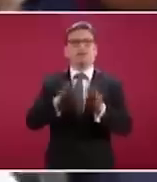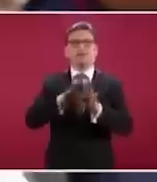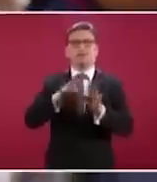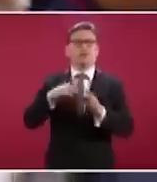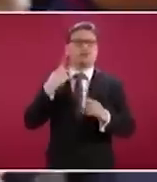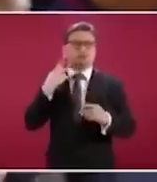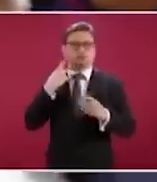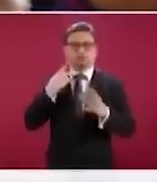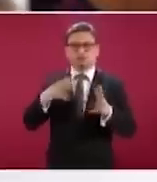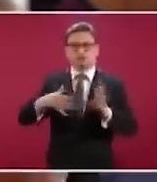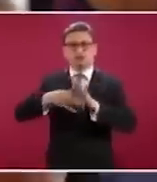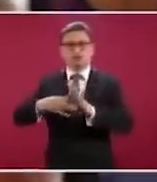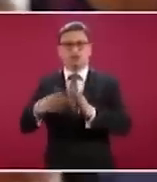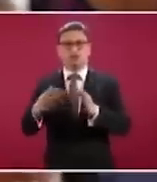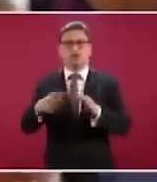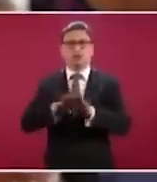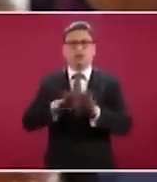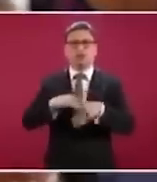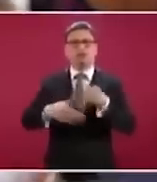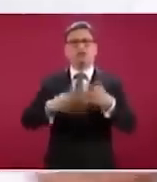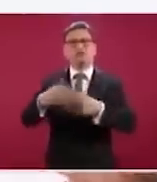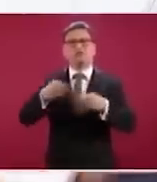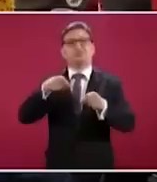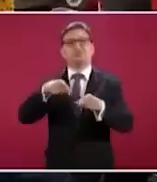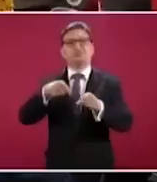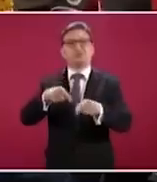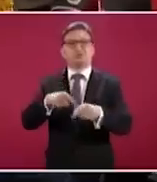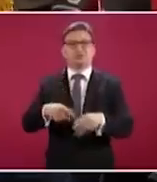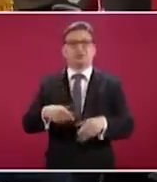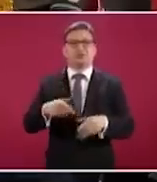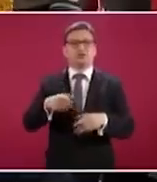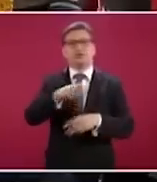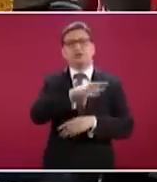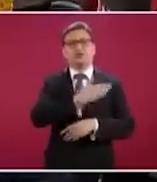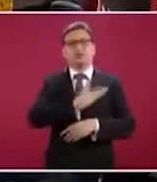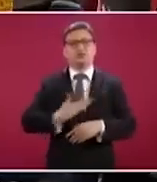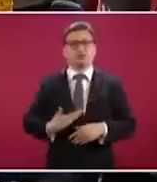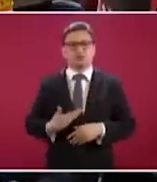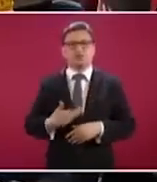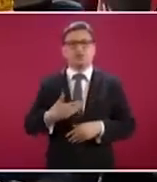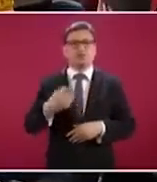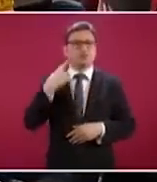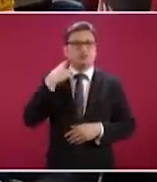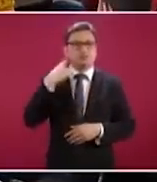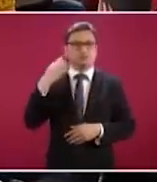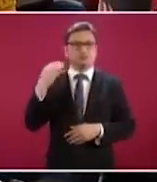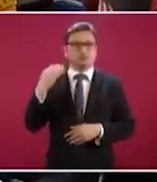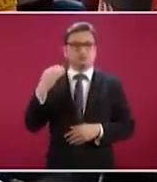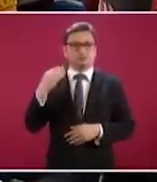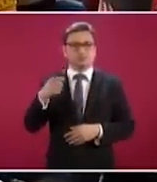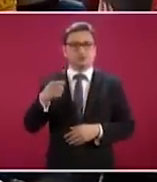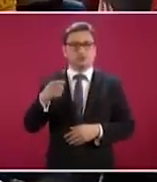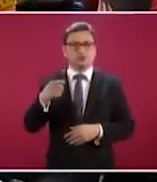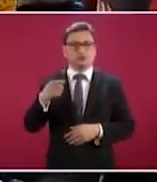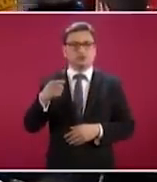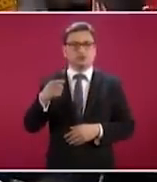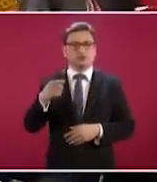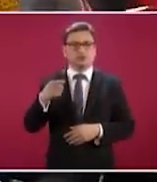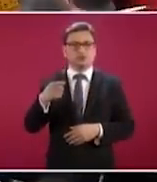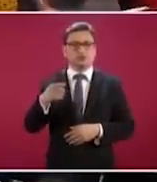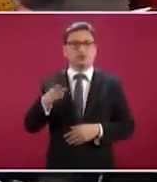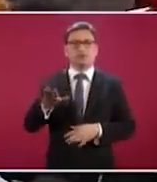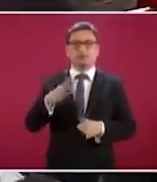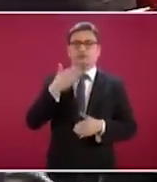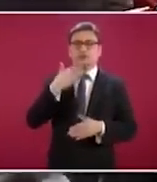política complementaria, si no va a ser la misma historia. Más comercio, como dice el presidente, y bienestar, ¿dónde? Así, ahí la dejo. Muy bien,